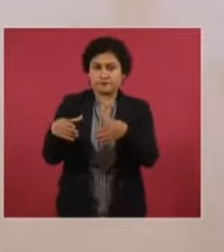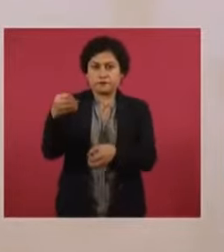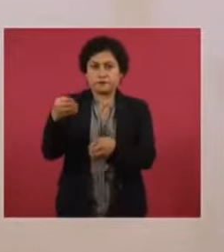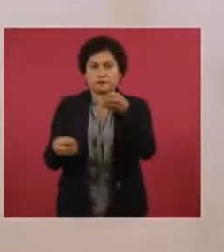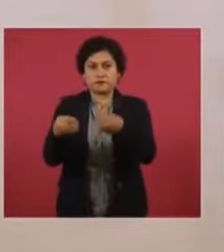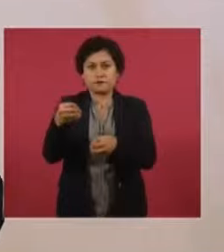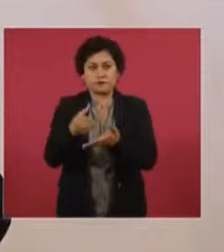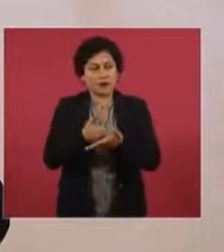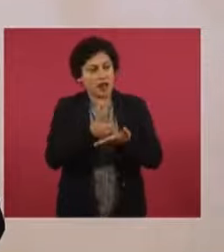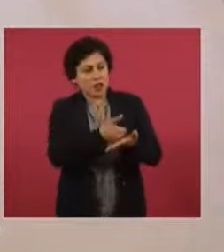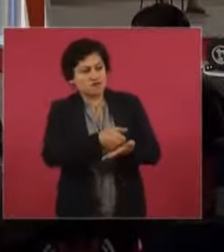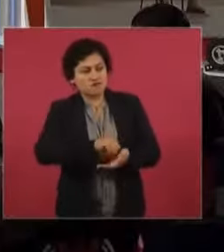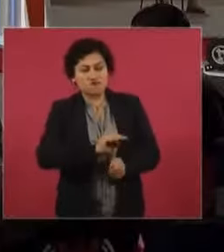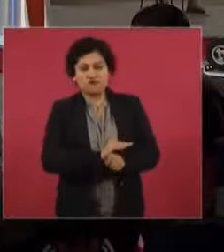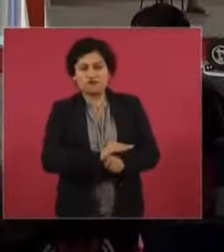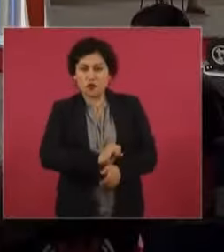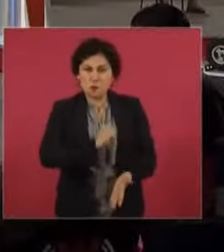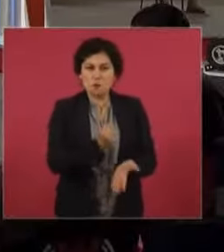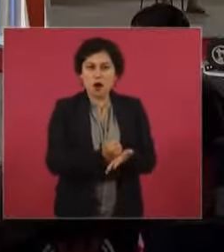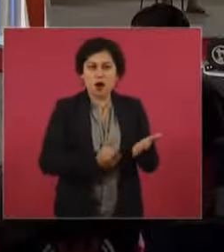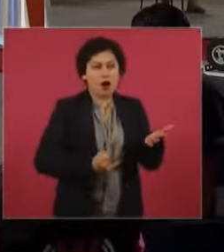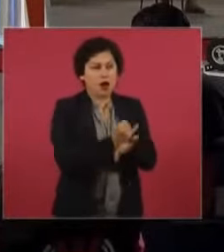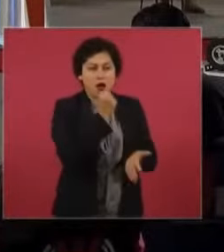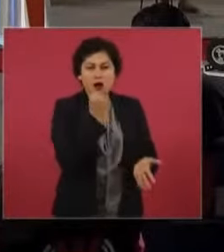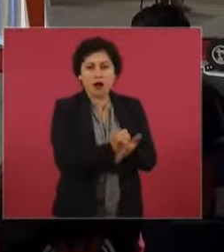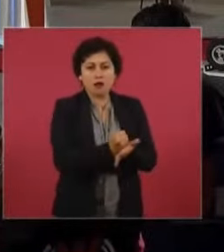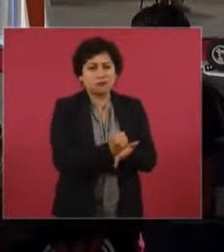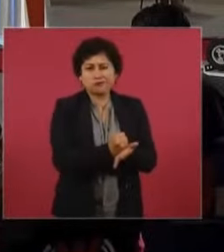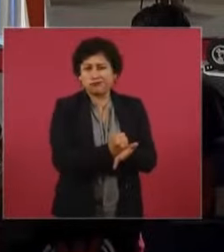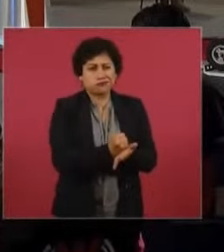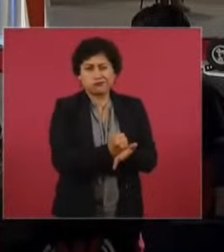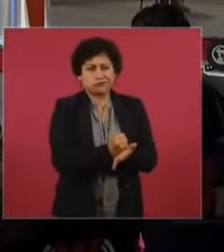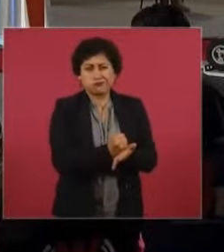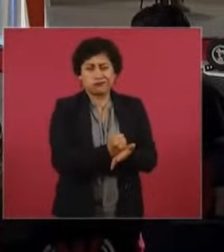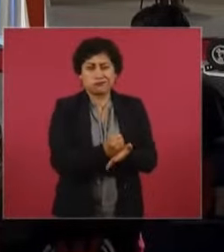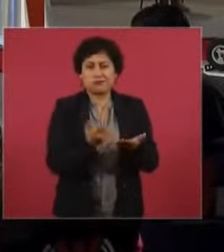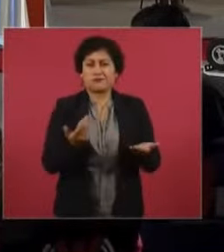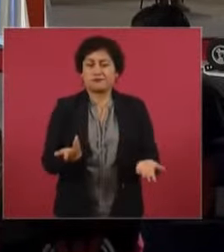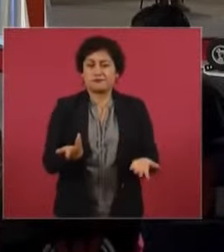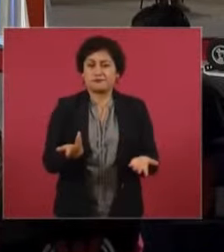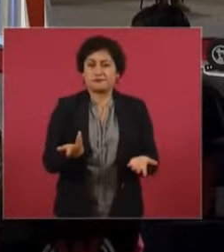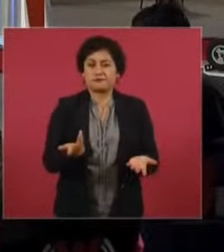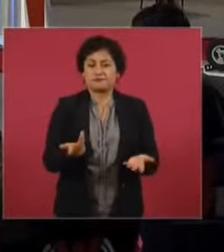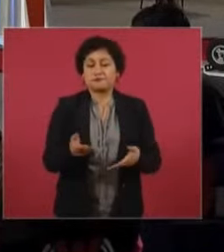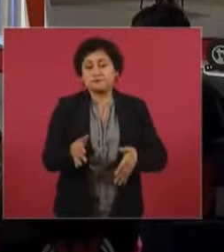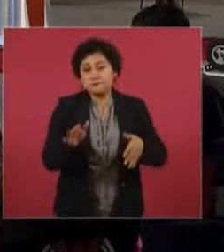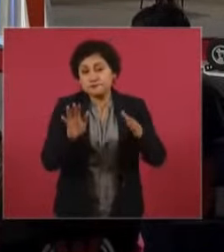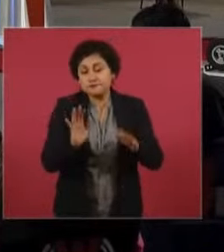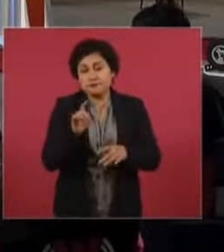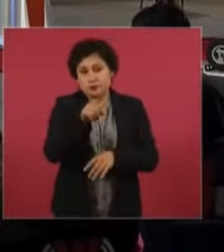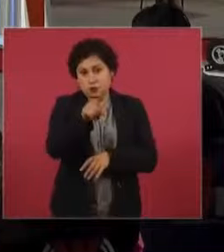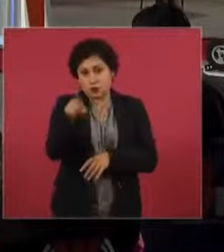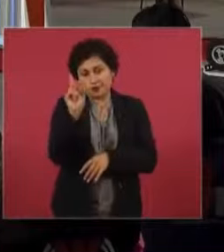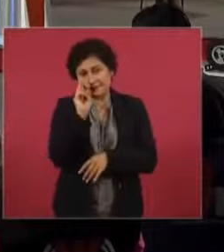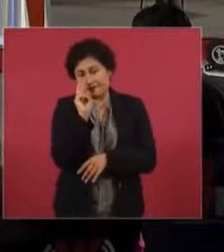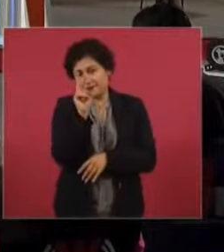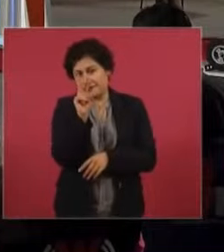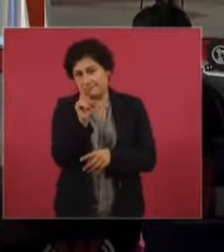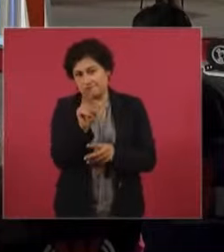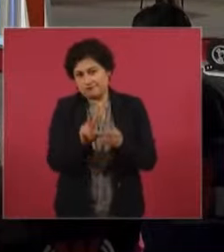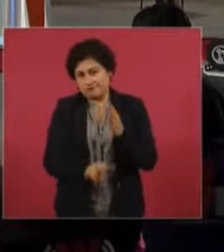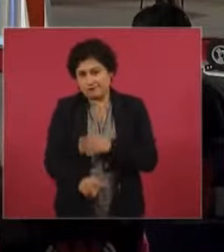meter este, vamos a meter este problema por debajo de la alfombra. No es un problema menor para los periodistas, hay que decirlo,